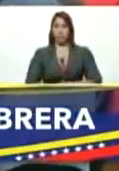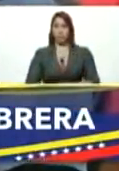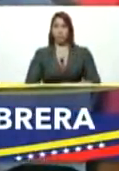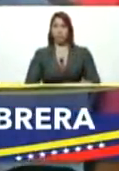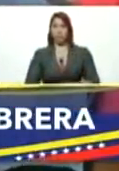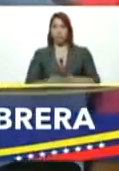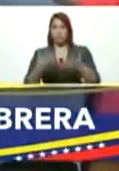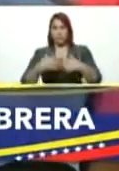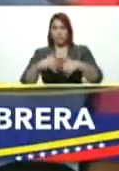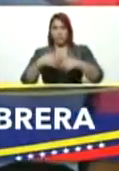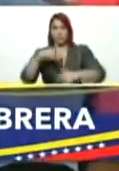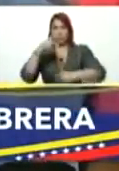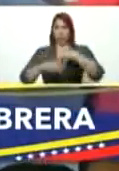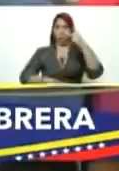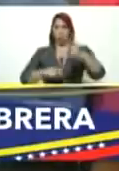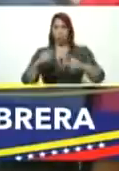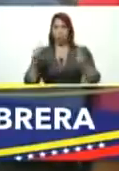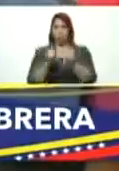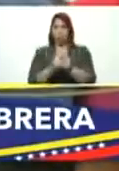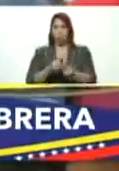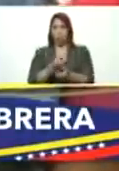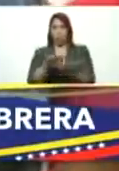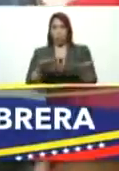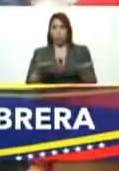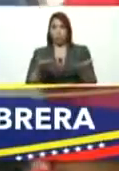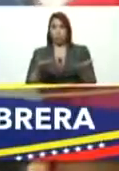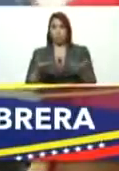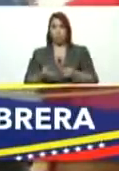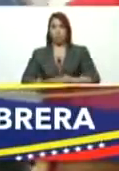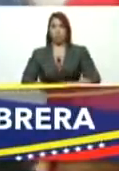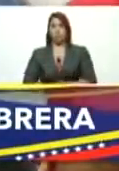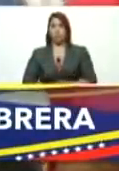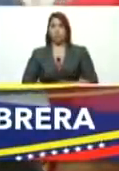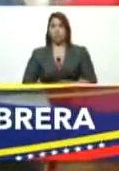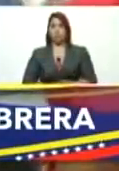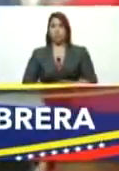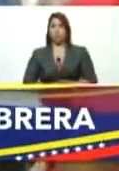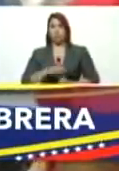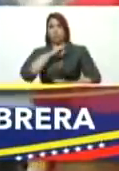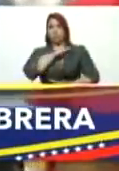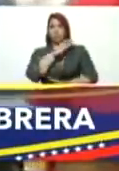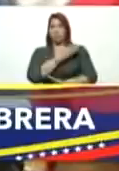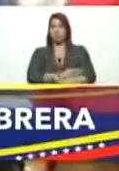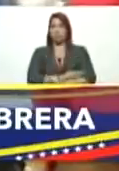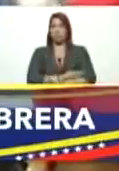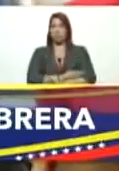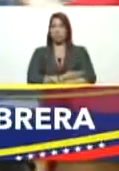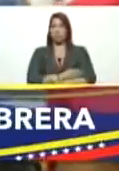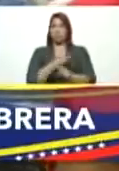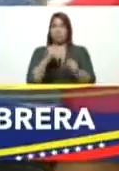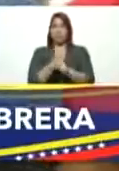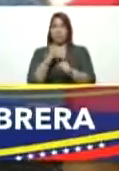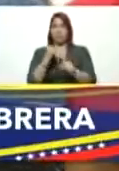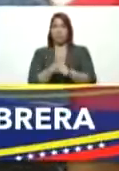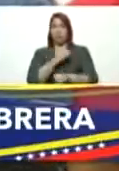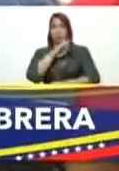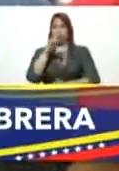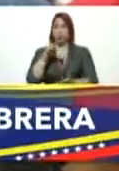aparato productivo con ello el fortalecimiento del empleo nacional